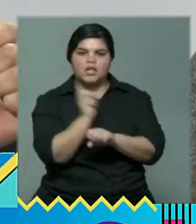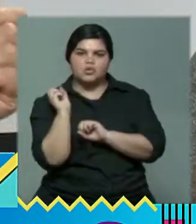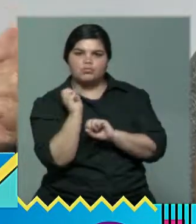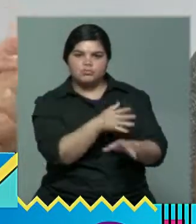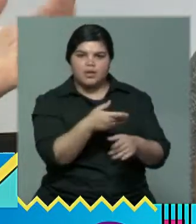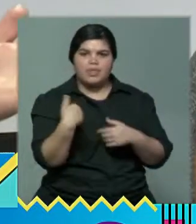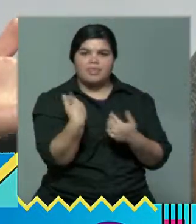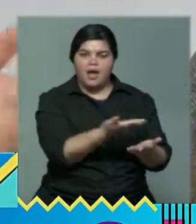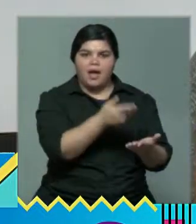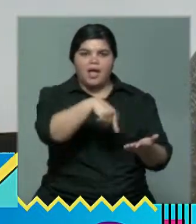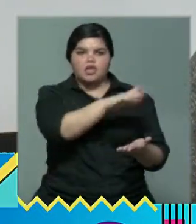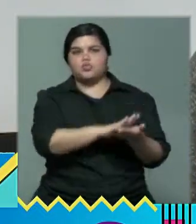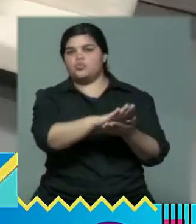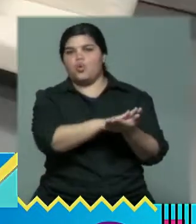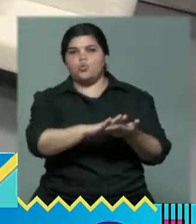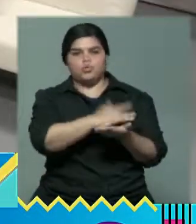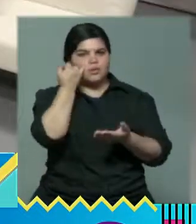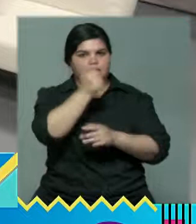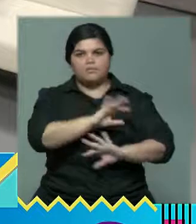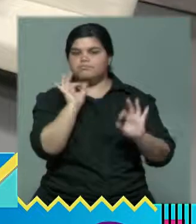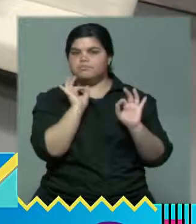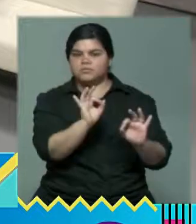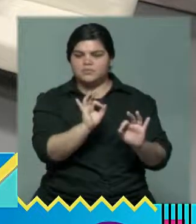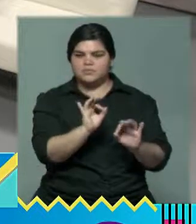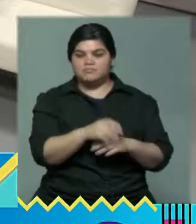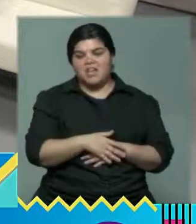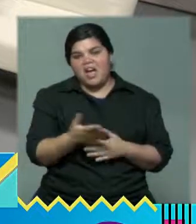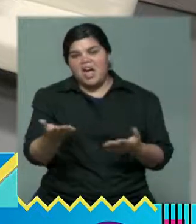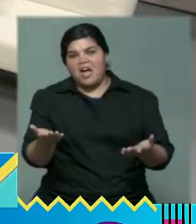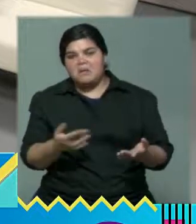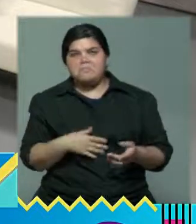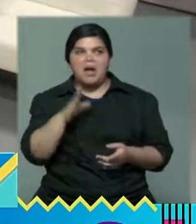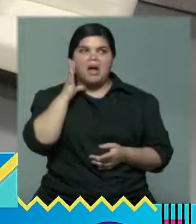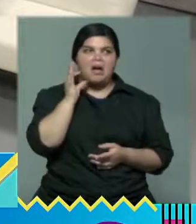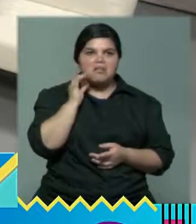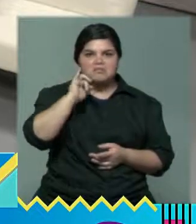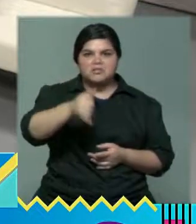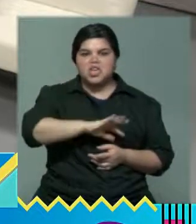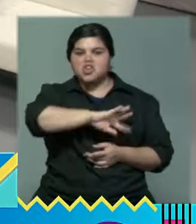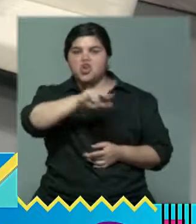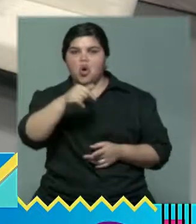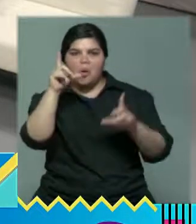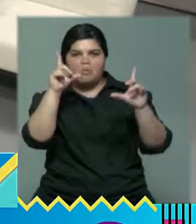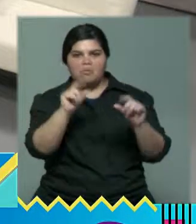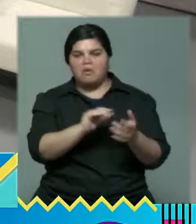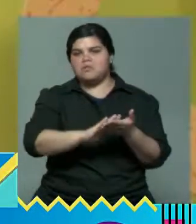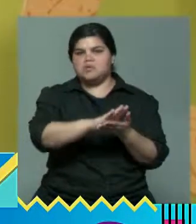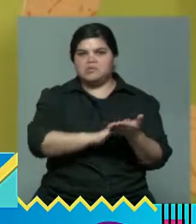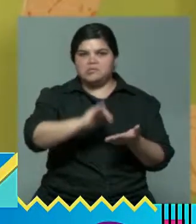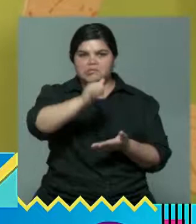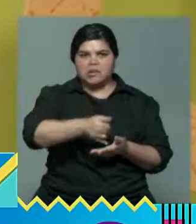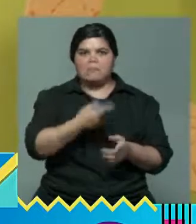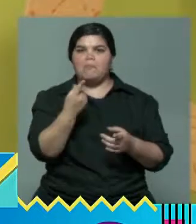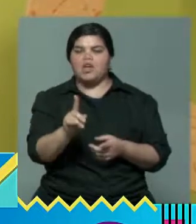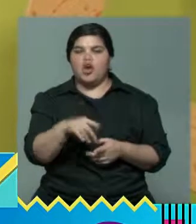Mendoza, se va a solucionar quizás el problema del robo. Sí, pero no se va a solucionar el del agresor sexual ni el de la violencia de